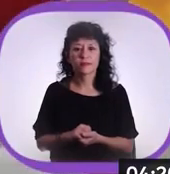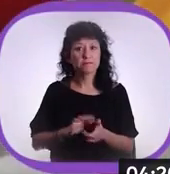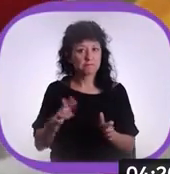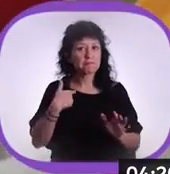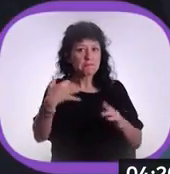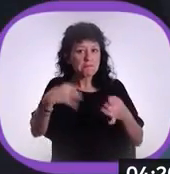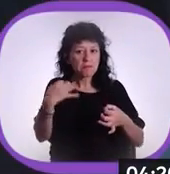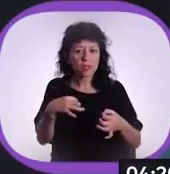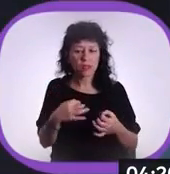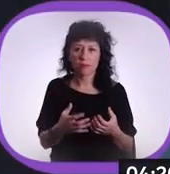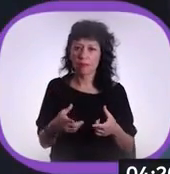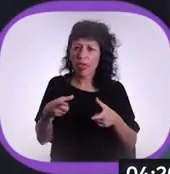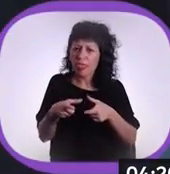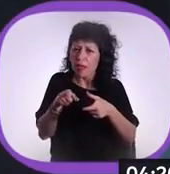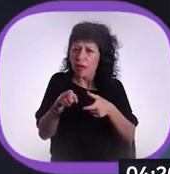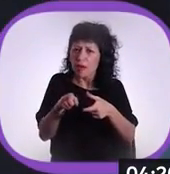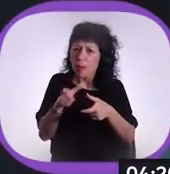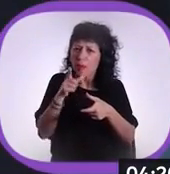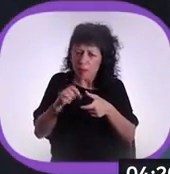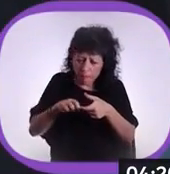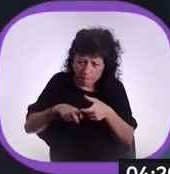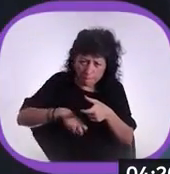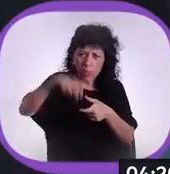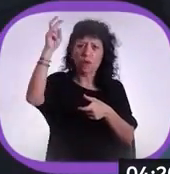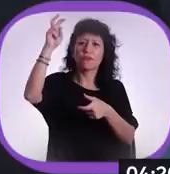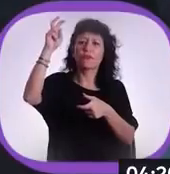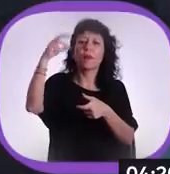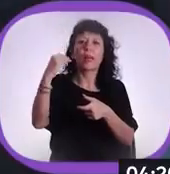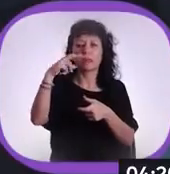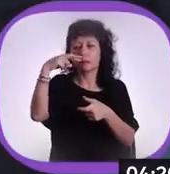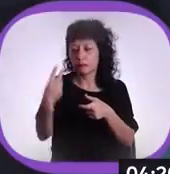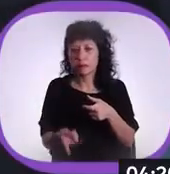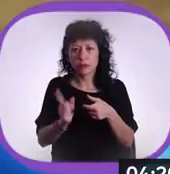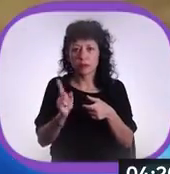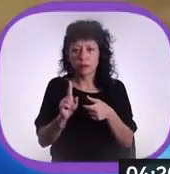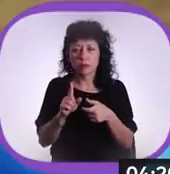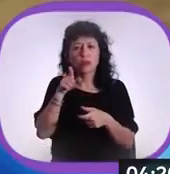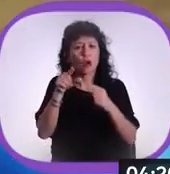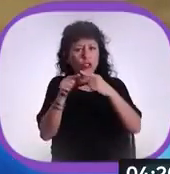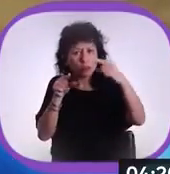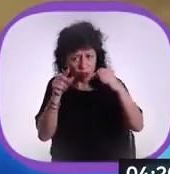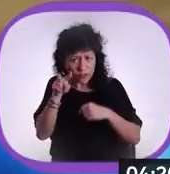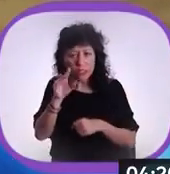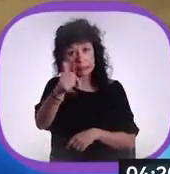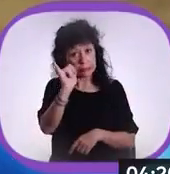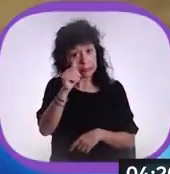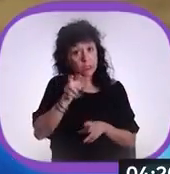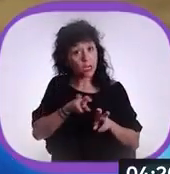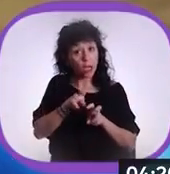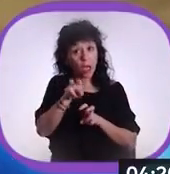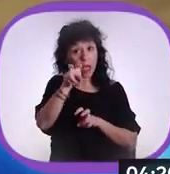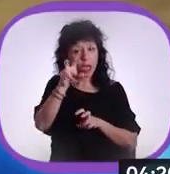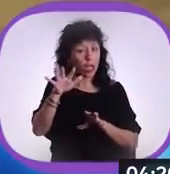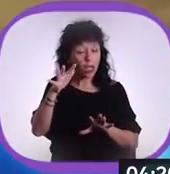¡Estoy bien! Esos discos deben ser impulsores antigravedad. ¡Zoom! ¿Ves la llave en algún lado? Sí, suban por la escalera